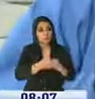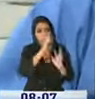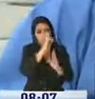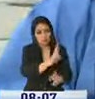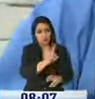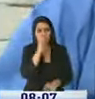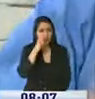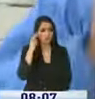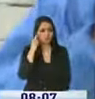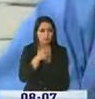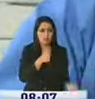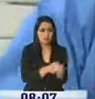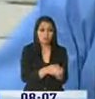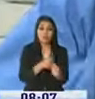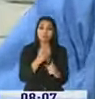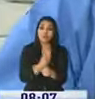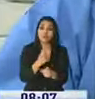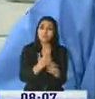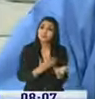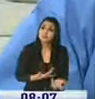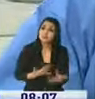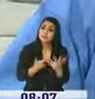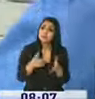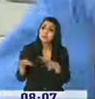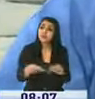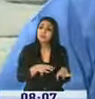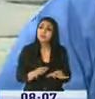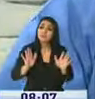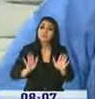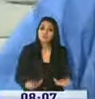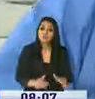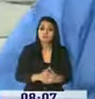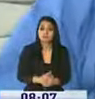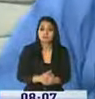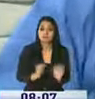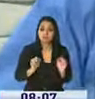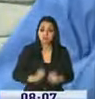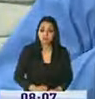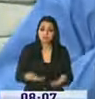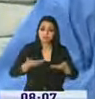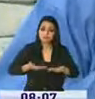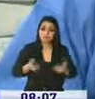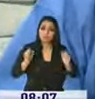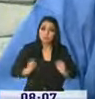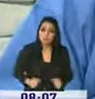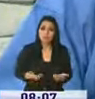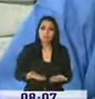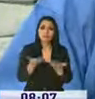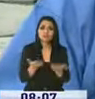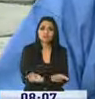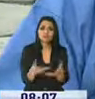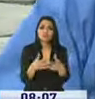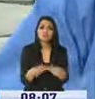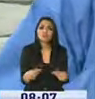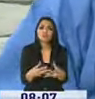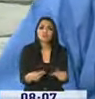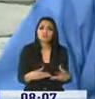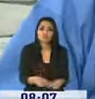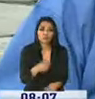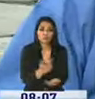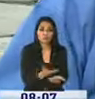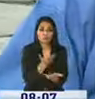nos mantendremos expectantes sobre todas las acciones que ese poder nos da, de que pueda presentarse las alternativas que las